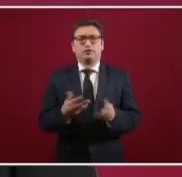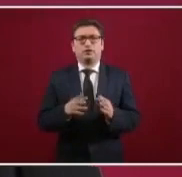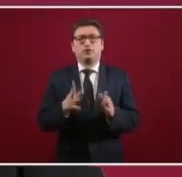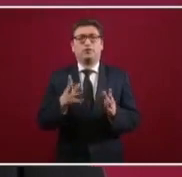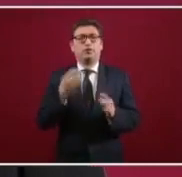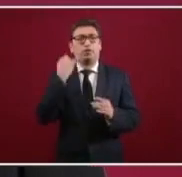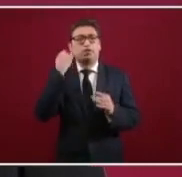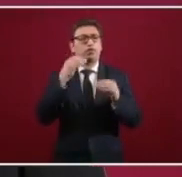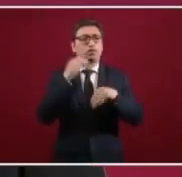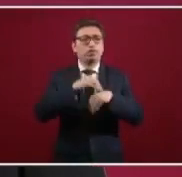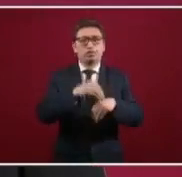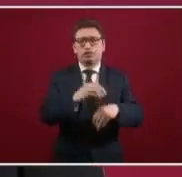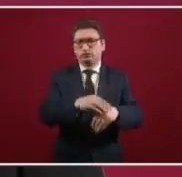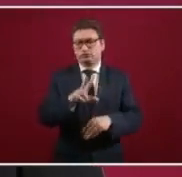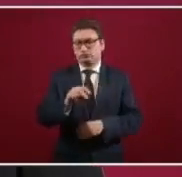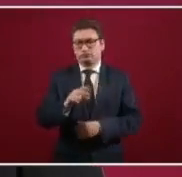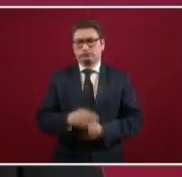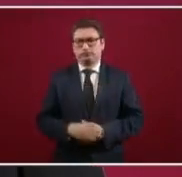artificial